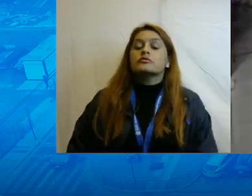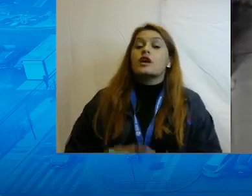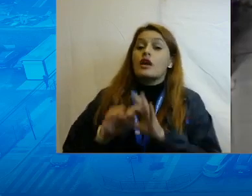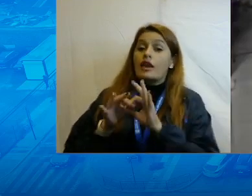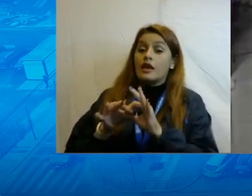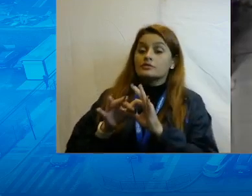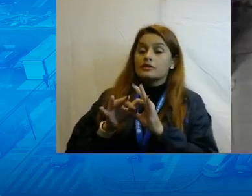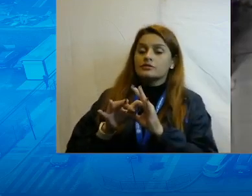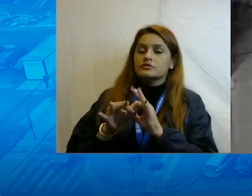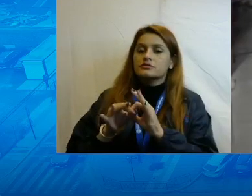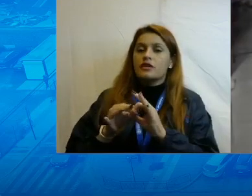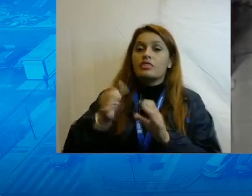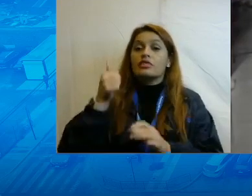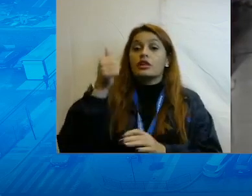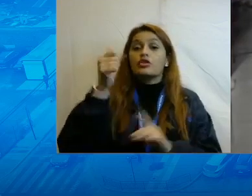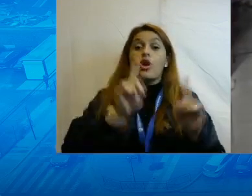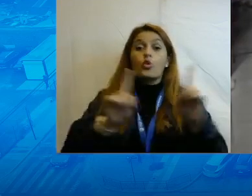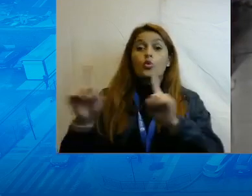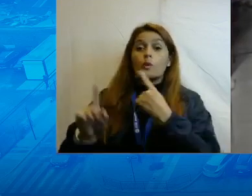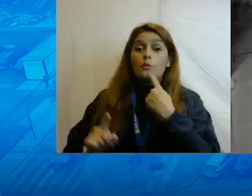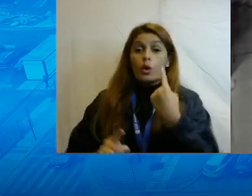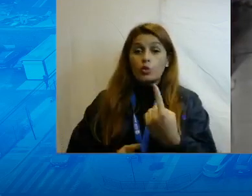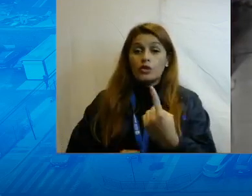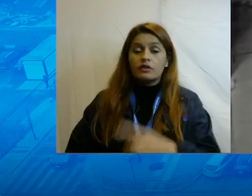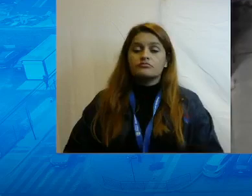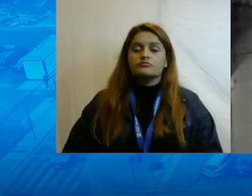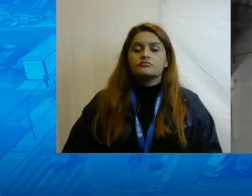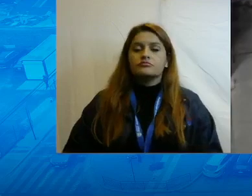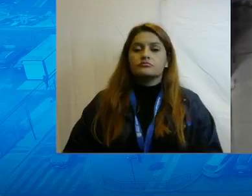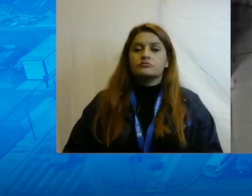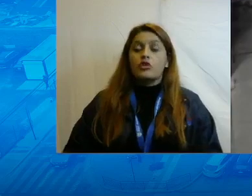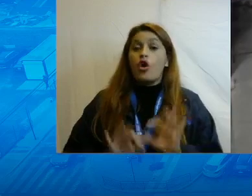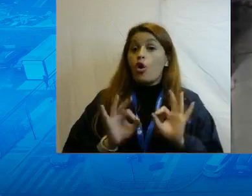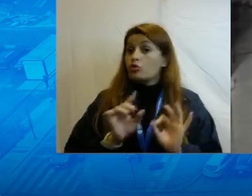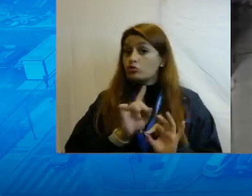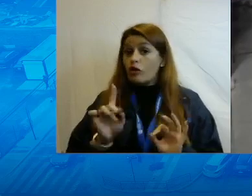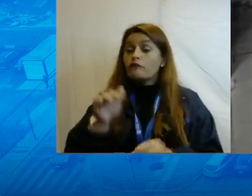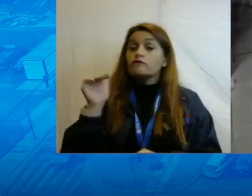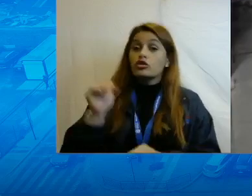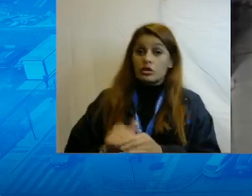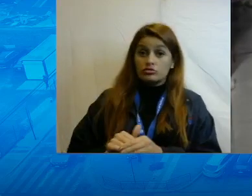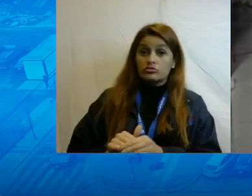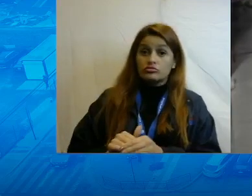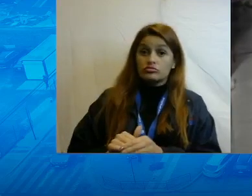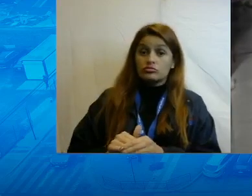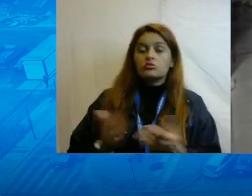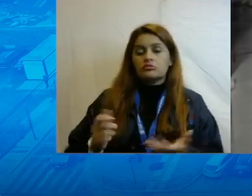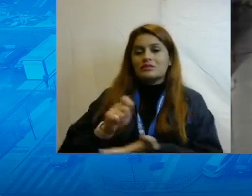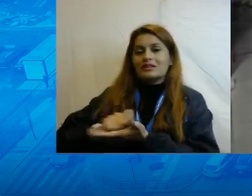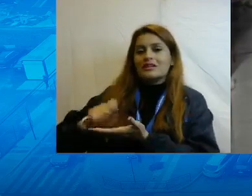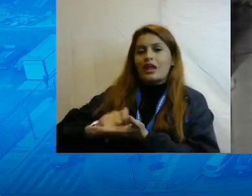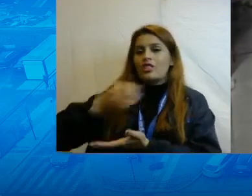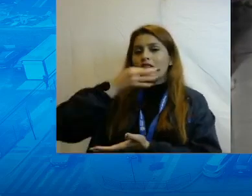Gracias, director. ¿Alguna consulta, concejales, o vamos a votación?